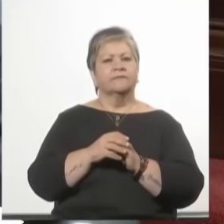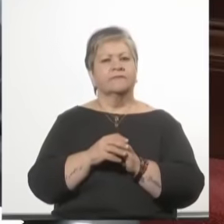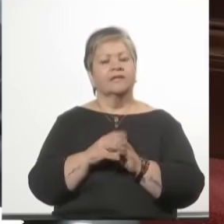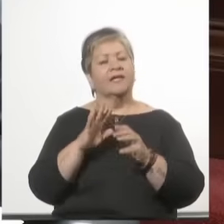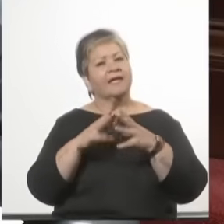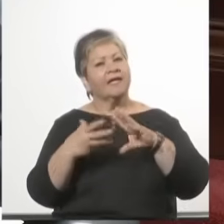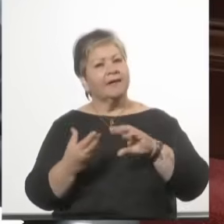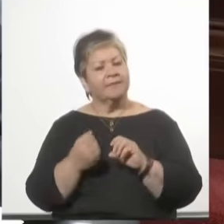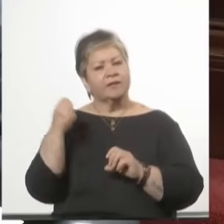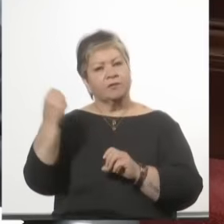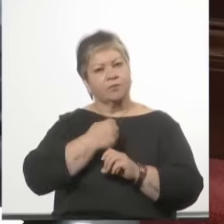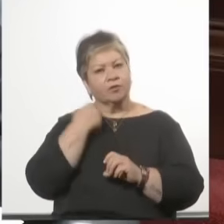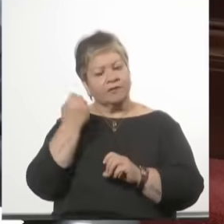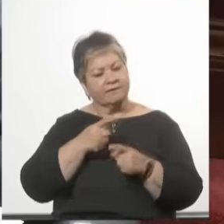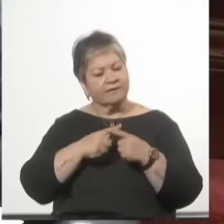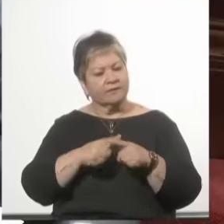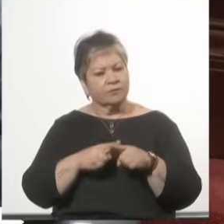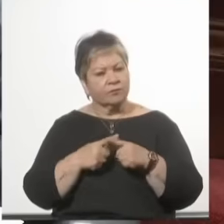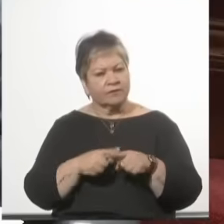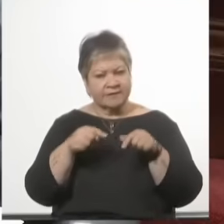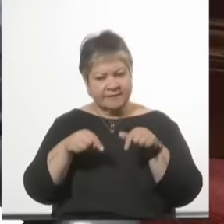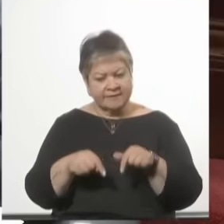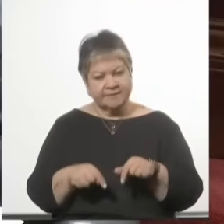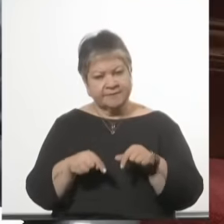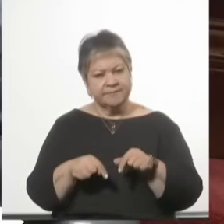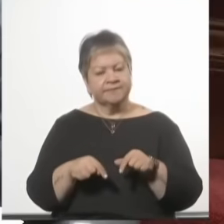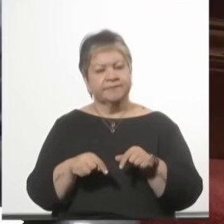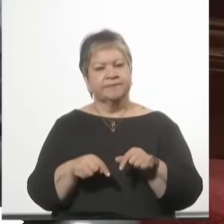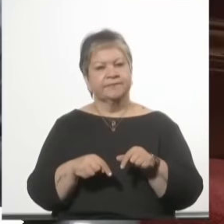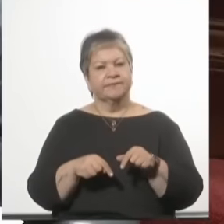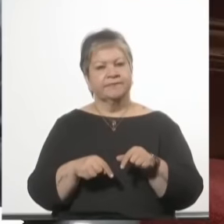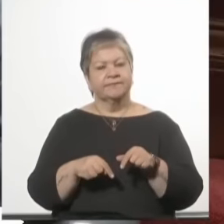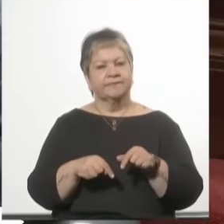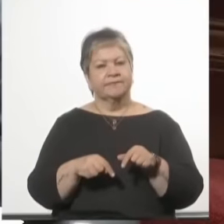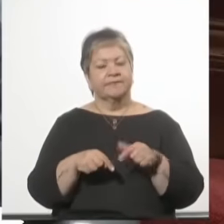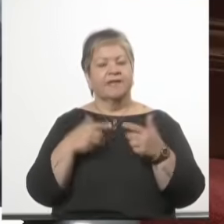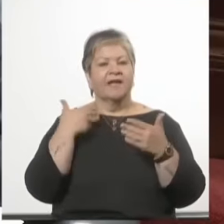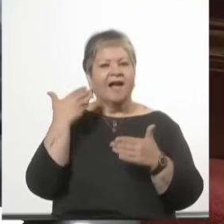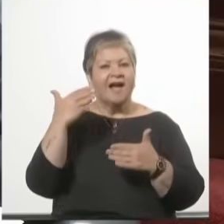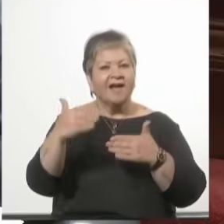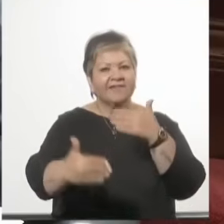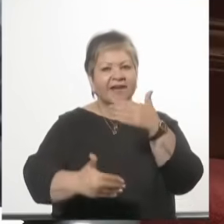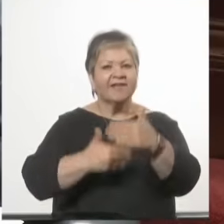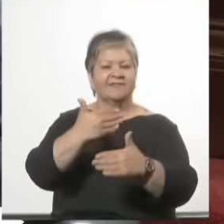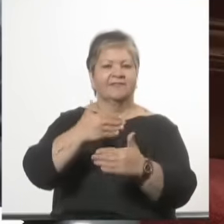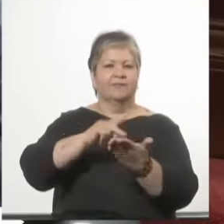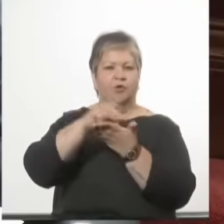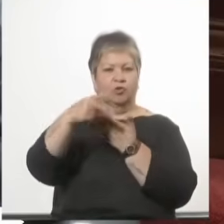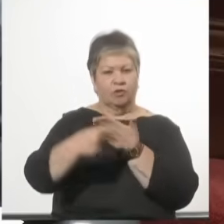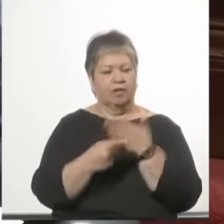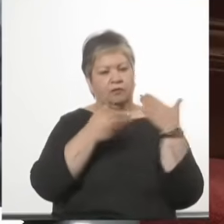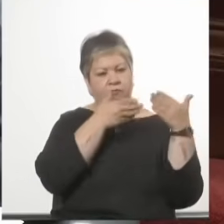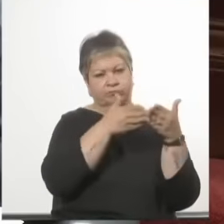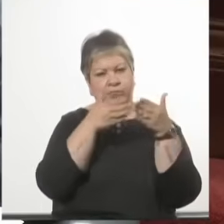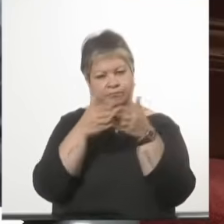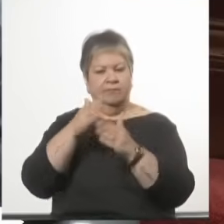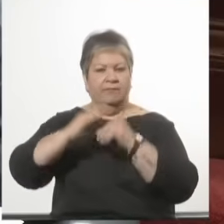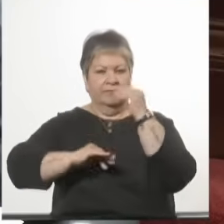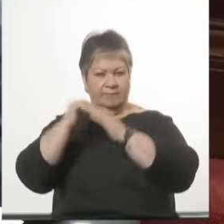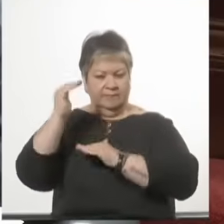aspecto central a discutir acá es si el avance del proyecto es